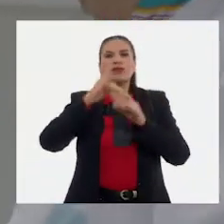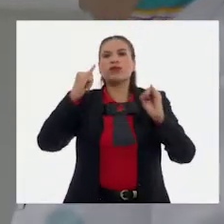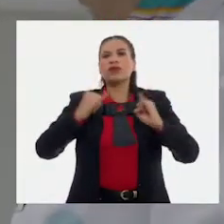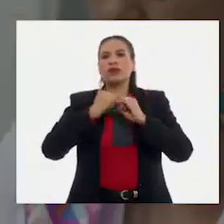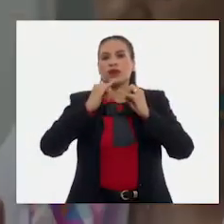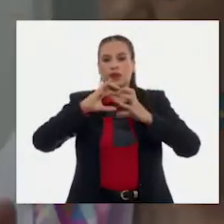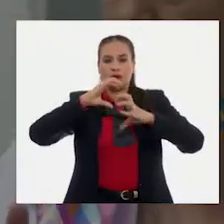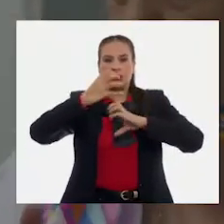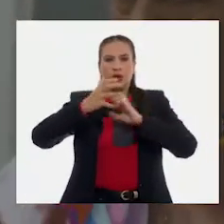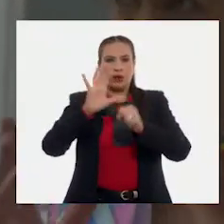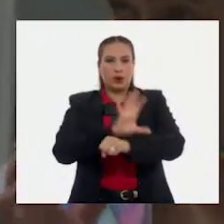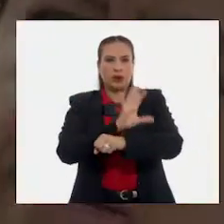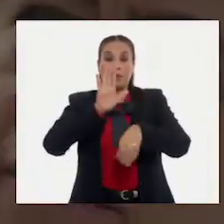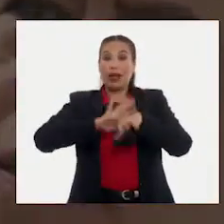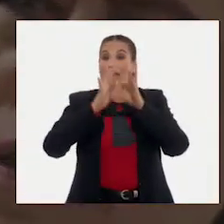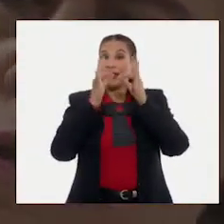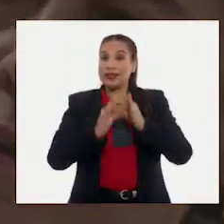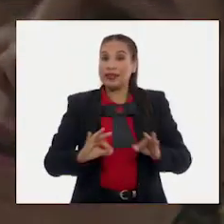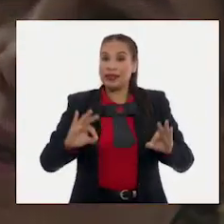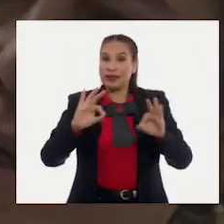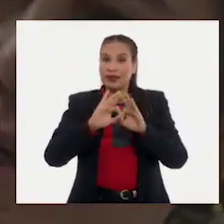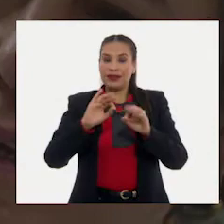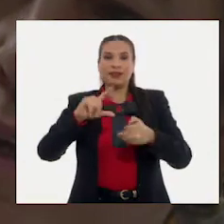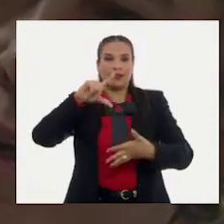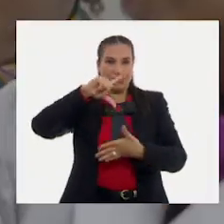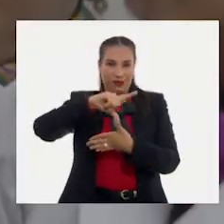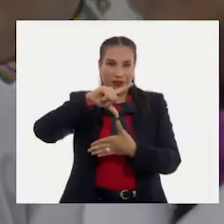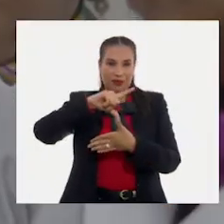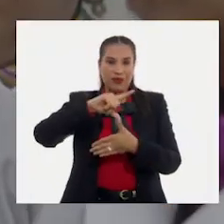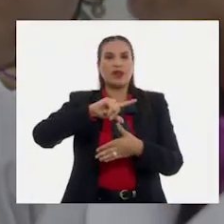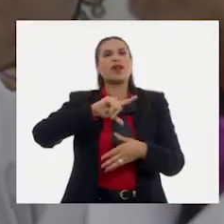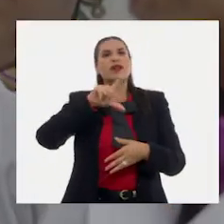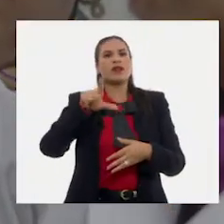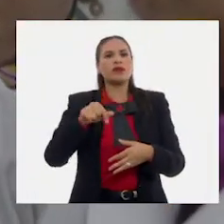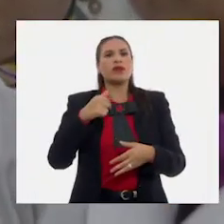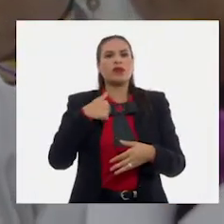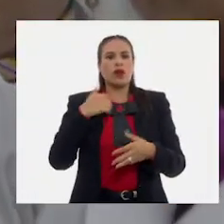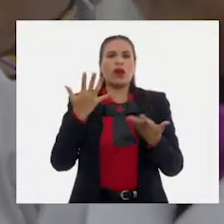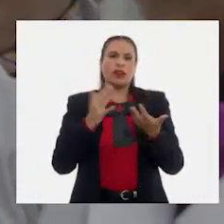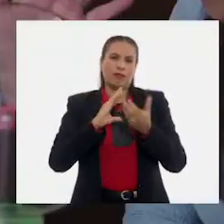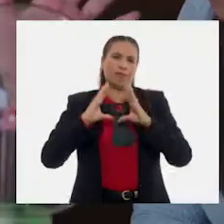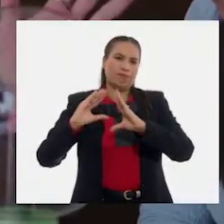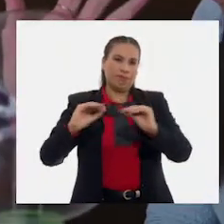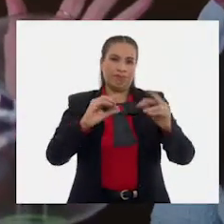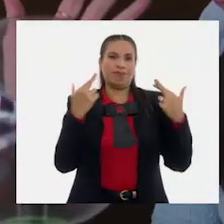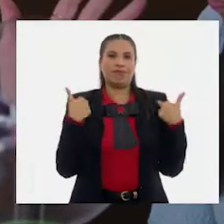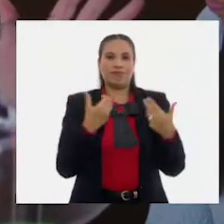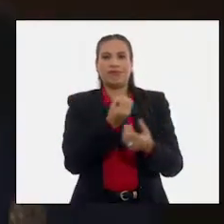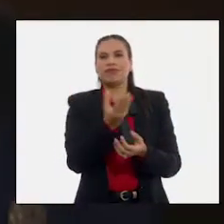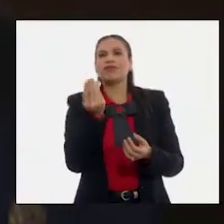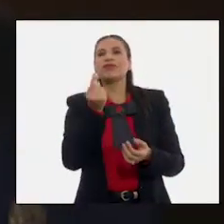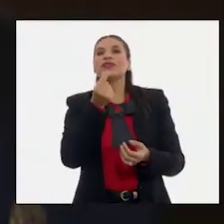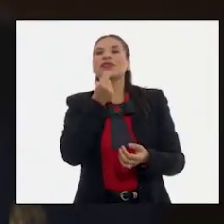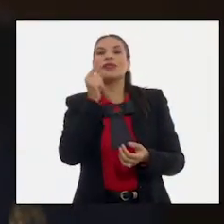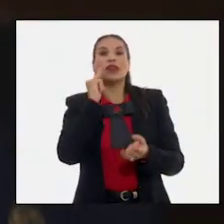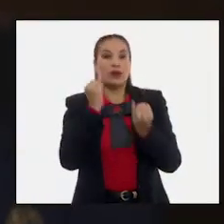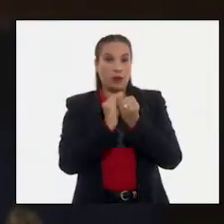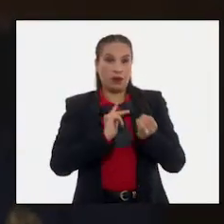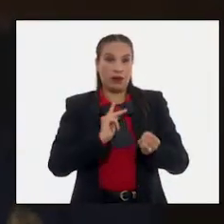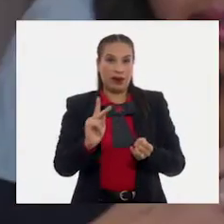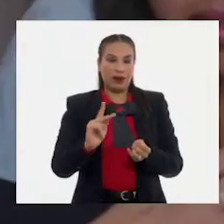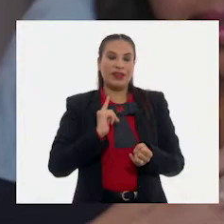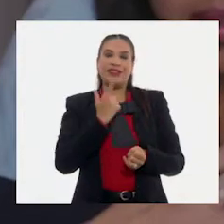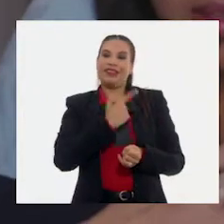institutos nucleares más importantes de Latinoamérica. Además de convertirme en mentora de muchas niñas que, como yo,